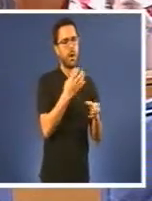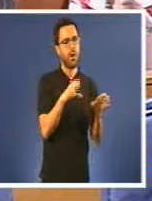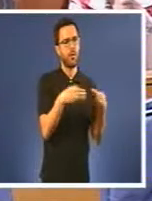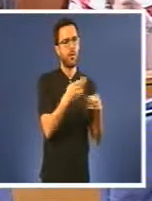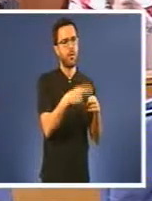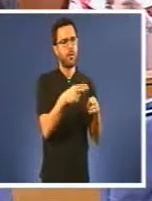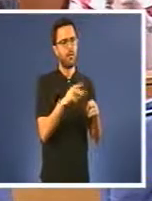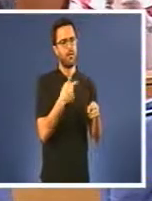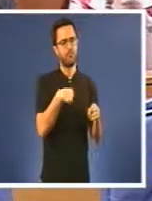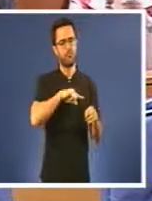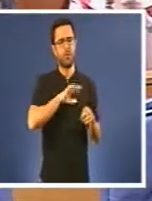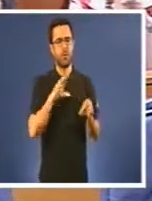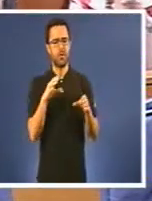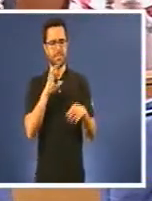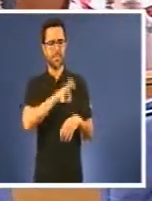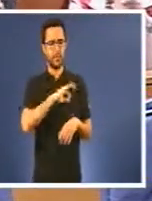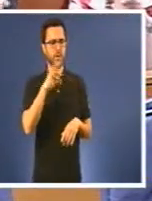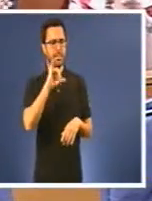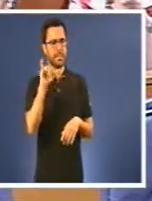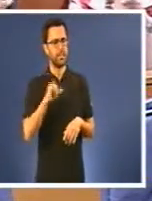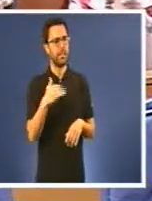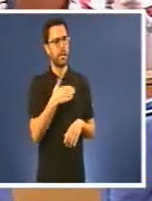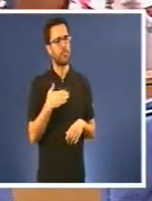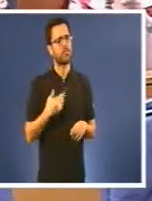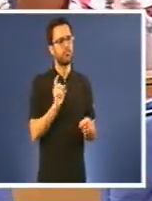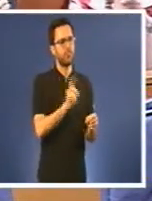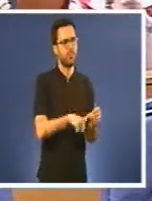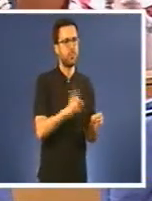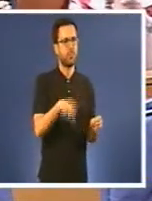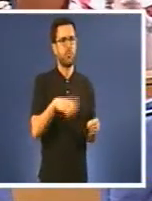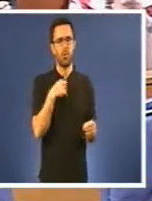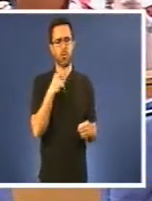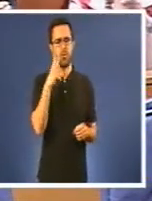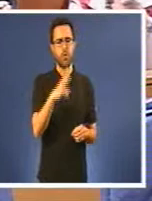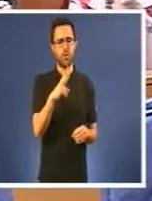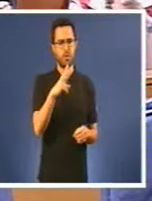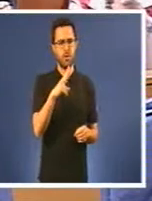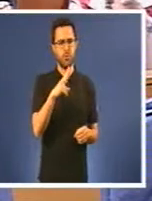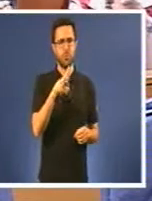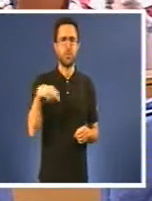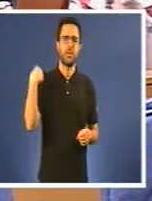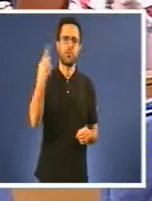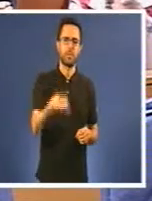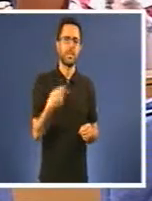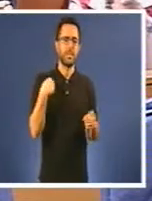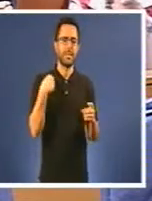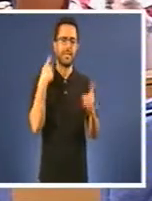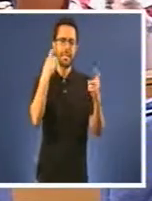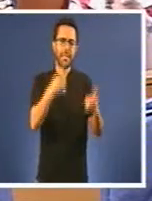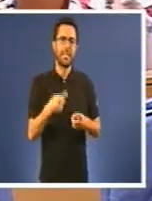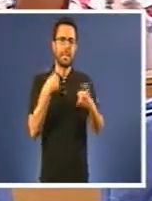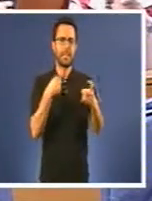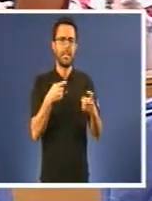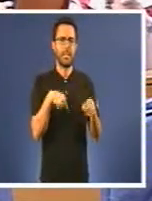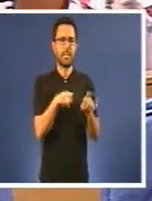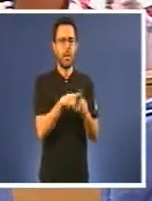señor Sánchez. ¿Sabe por qué? Porque nos parece inmoral, dos anos despois, tentar sacar rentabilidade política da dor das